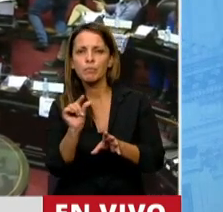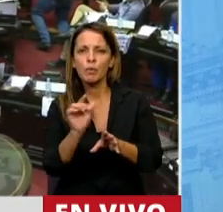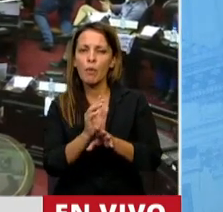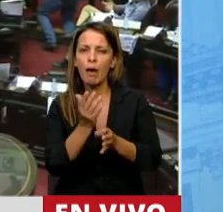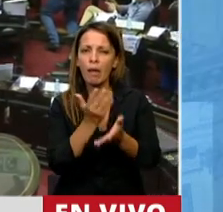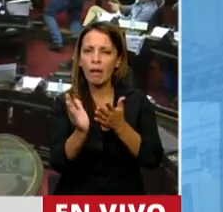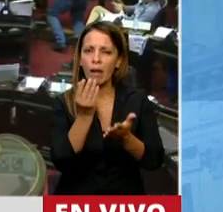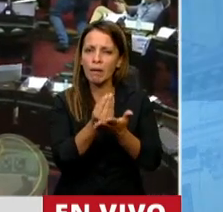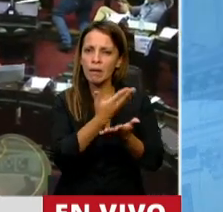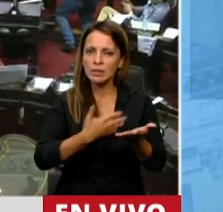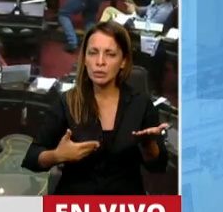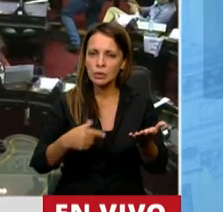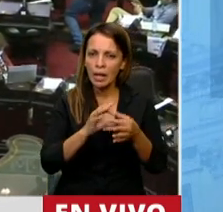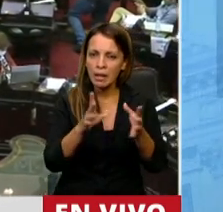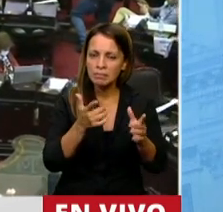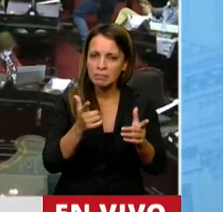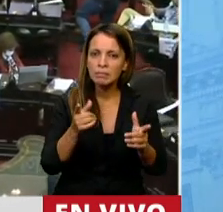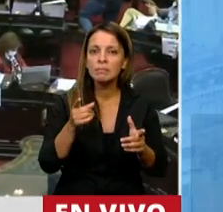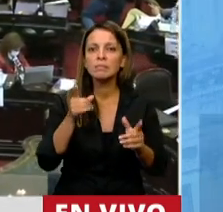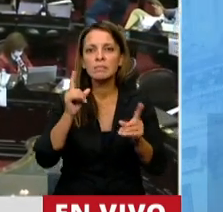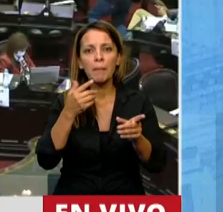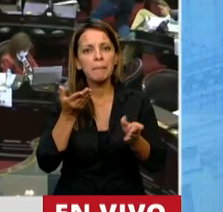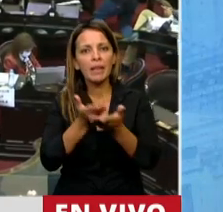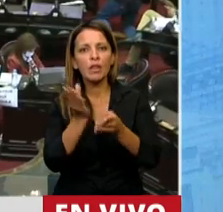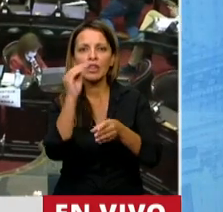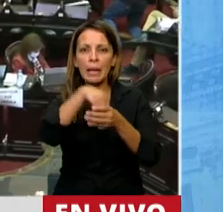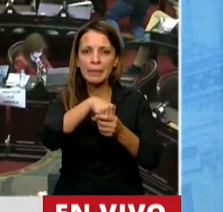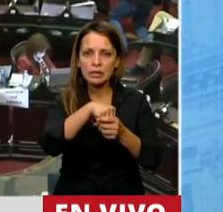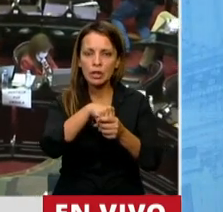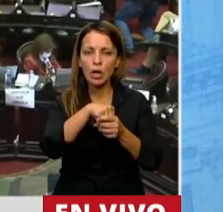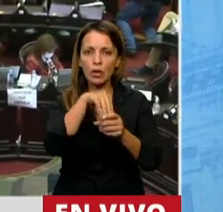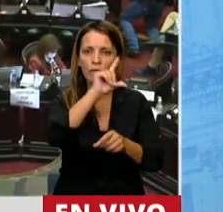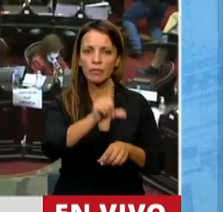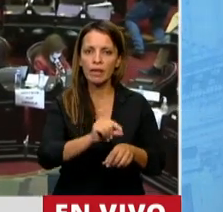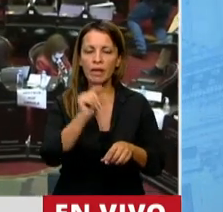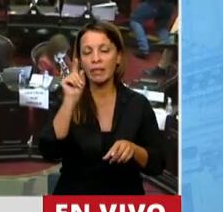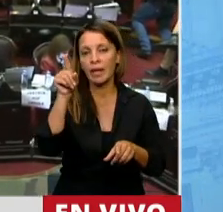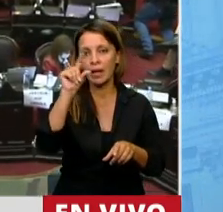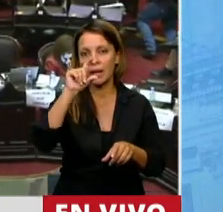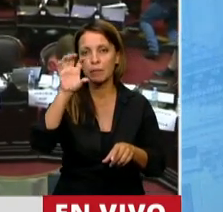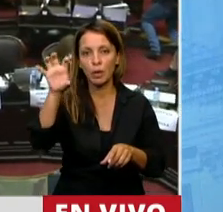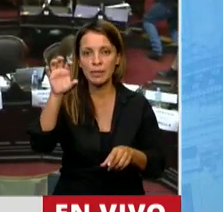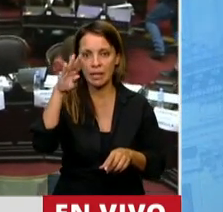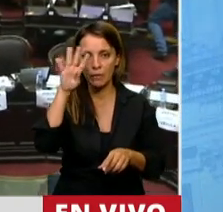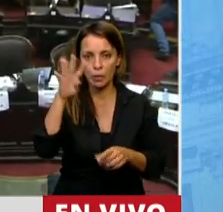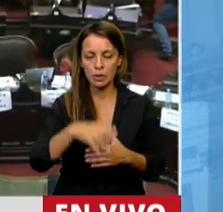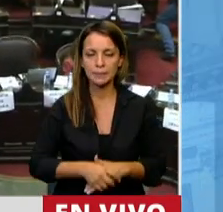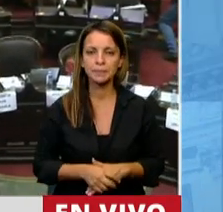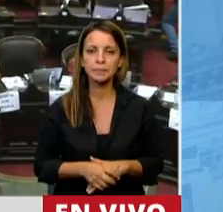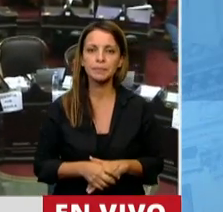quisiera, porque se escuchó hablar hasta de un pedido de intervención federal de la provincia.